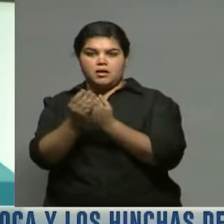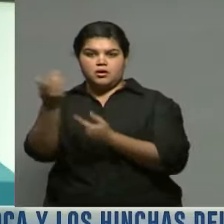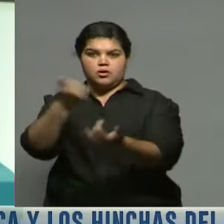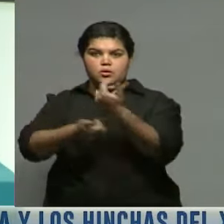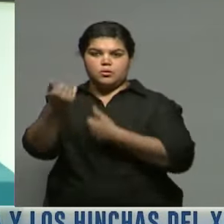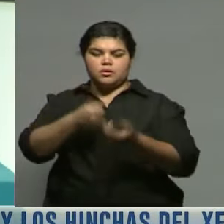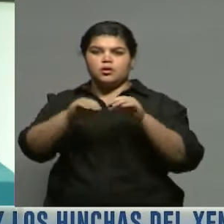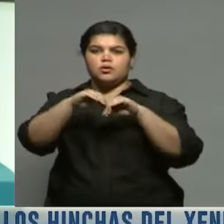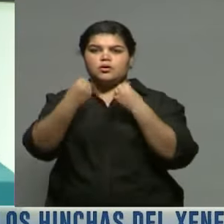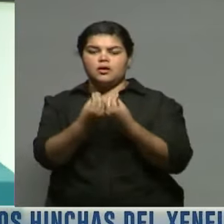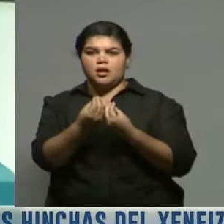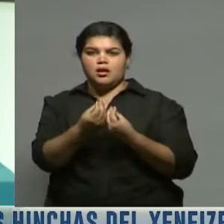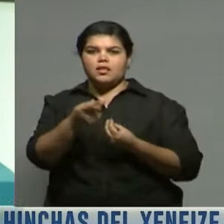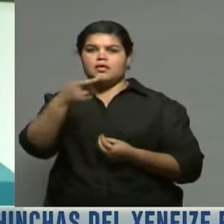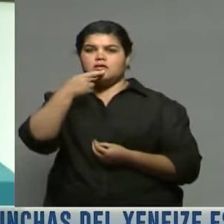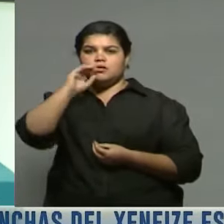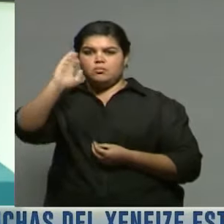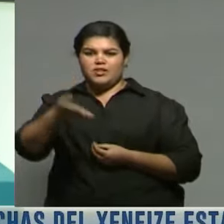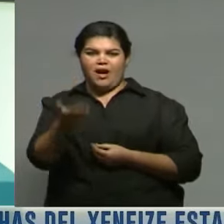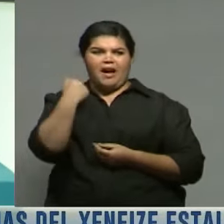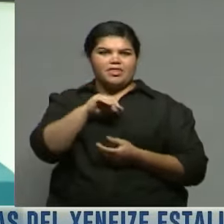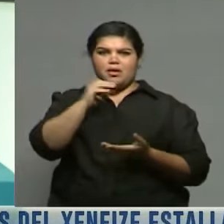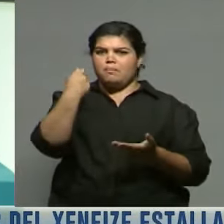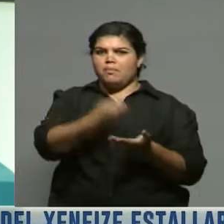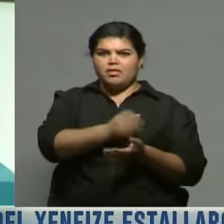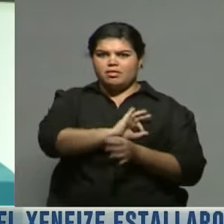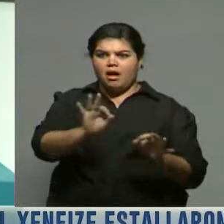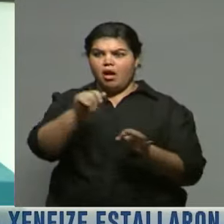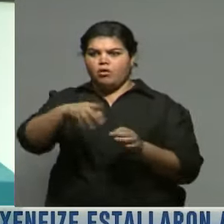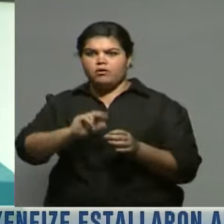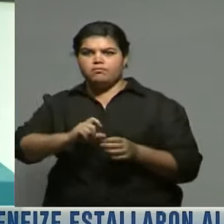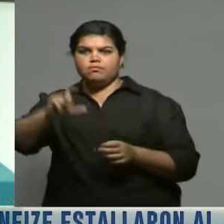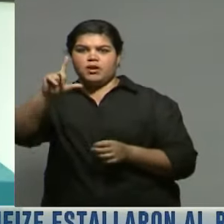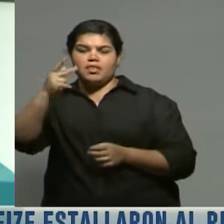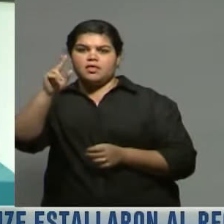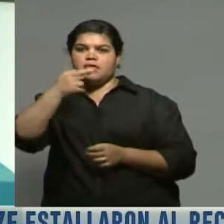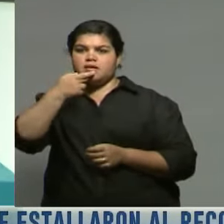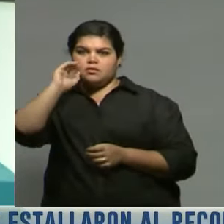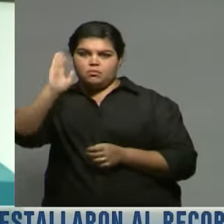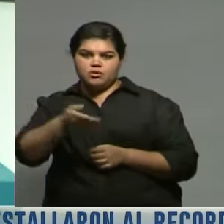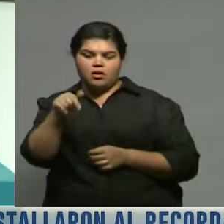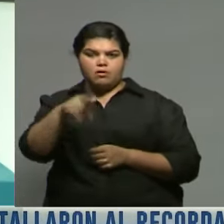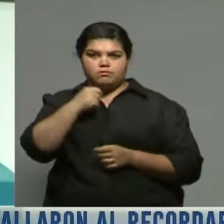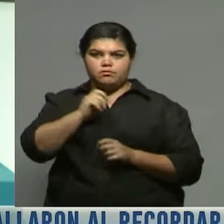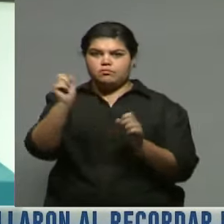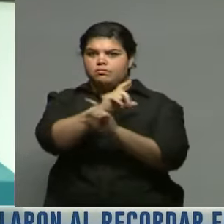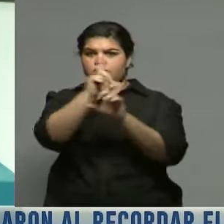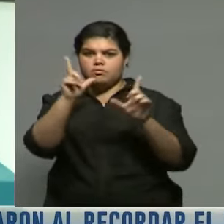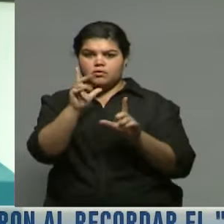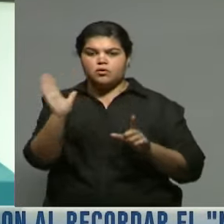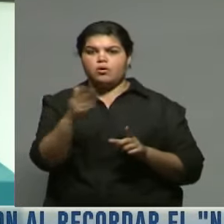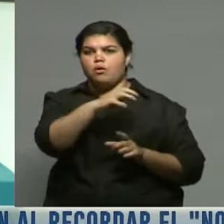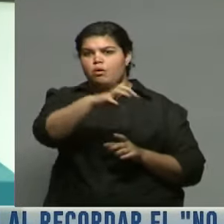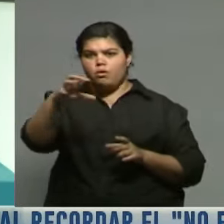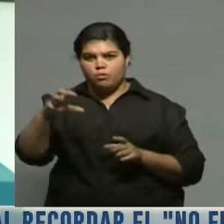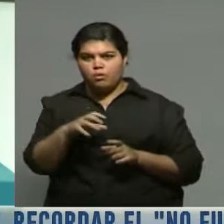del 17% cuando antes era cero. Con lo cual generó una alerta automática en todas las cámaras en la provincia de